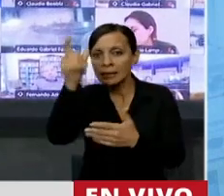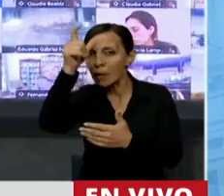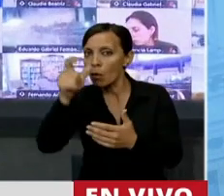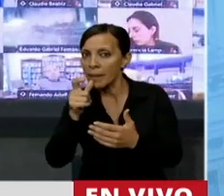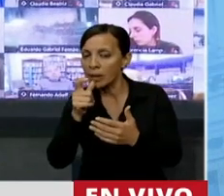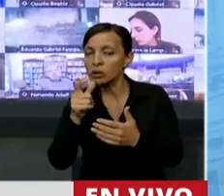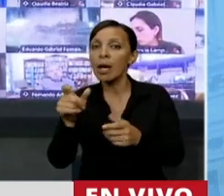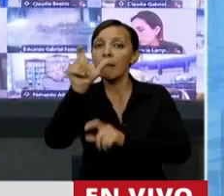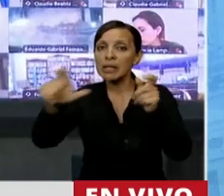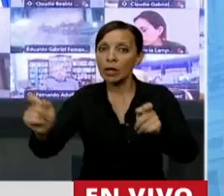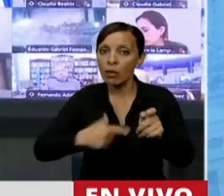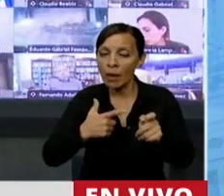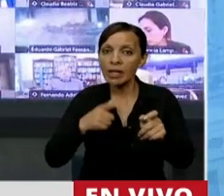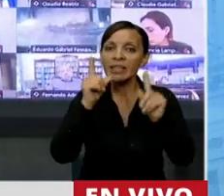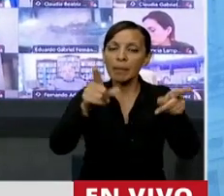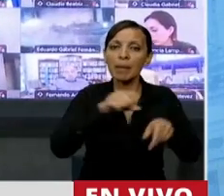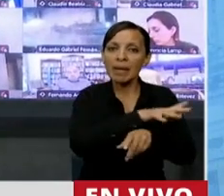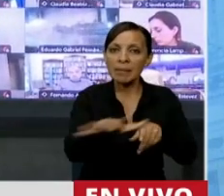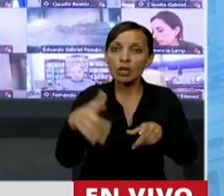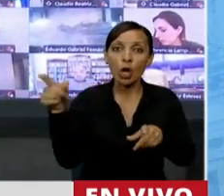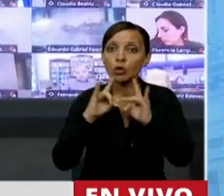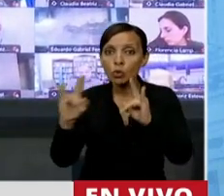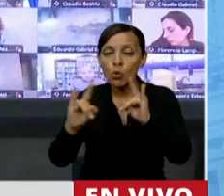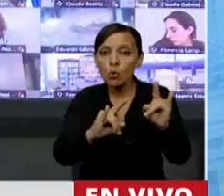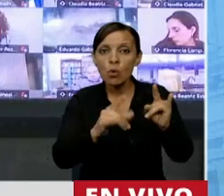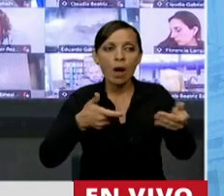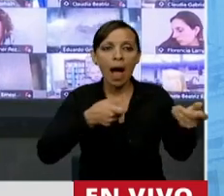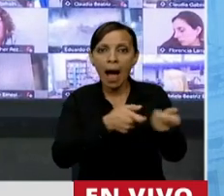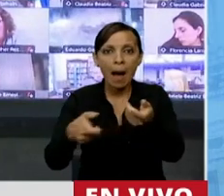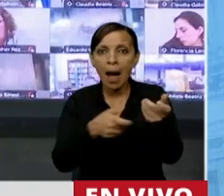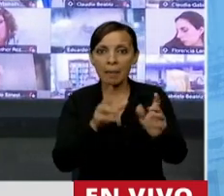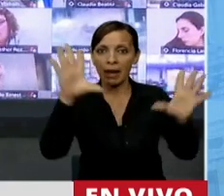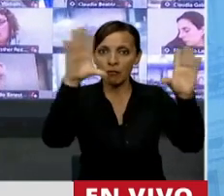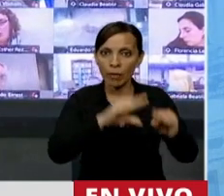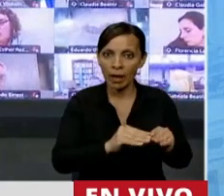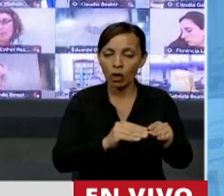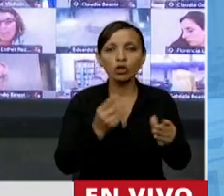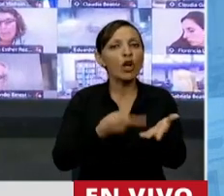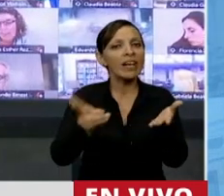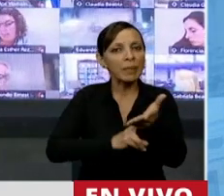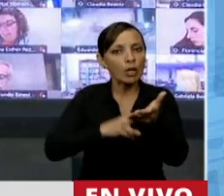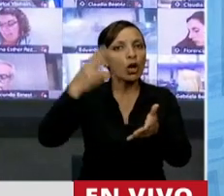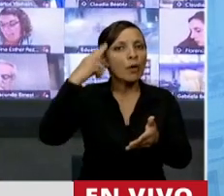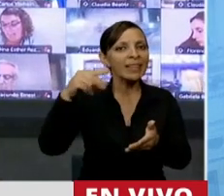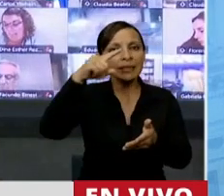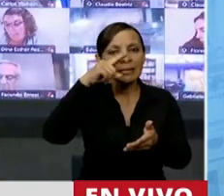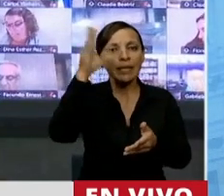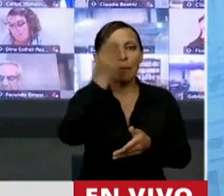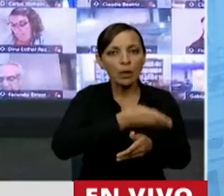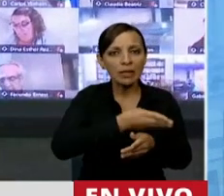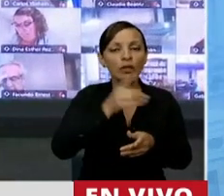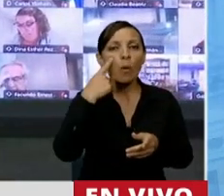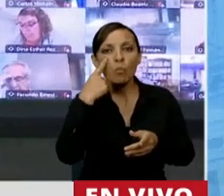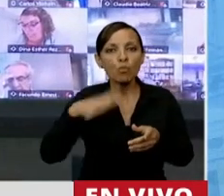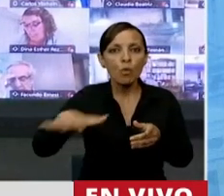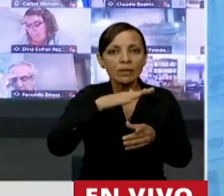los propietarios y los campesinos que salían a apagar el fuego. Y quiero reiterar este concepto, el 97% de los municipios que